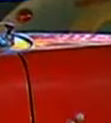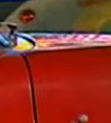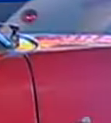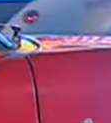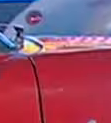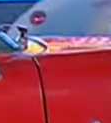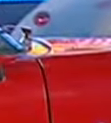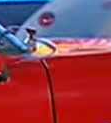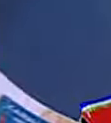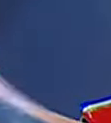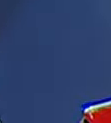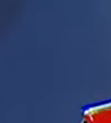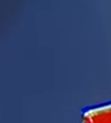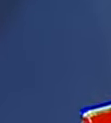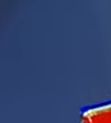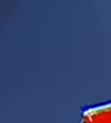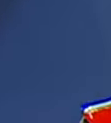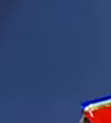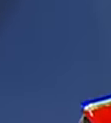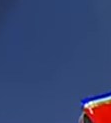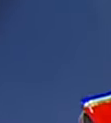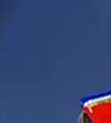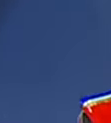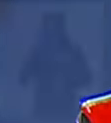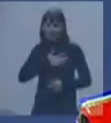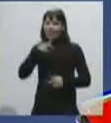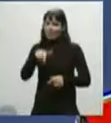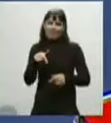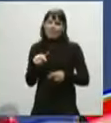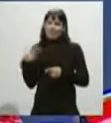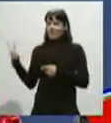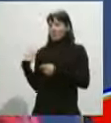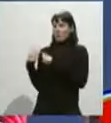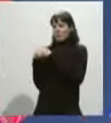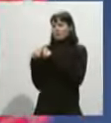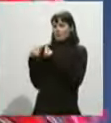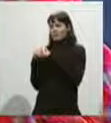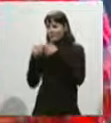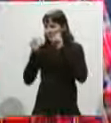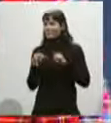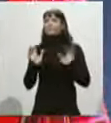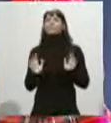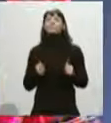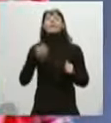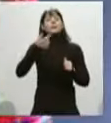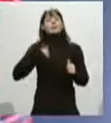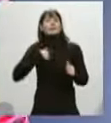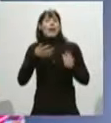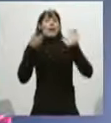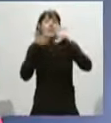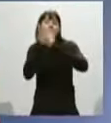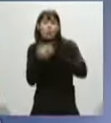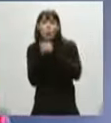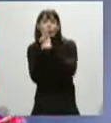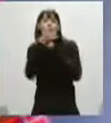gracias. Luego volverá porque ella sigue con ese empeño, ¿verdad?, de que el rosé hace el cariño. Pero ya lo venimos contando, que el objeto de esta